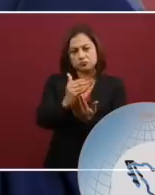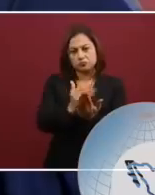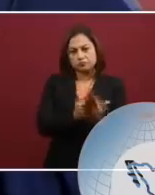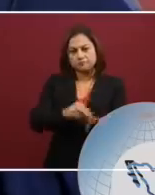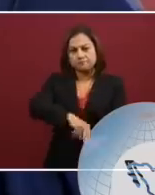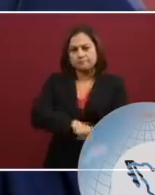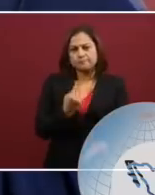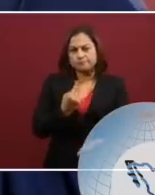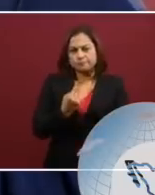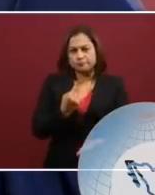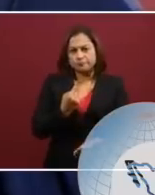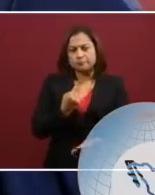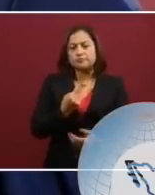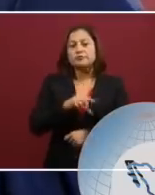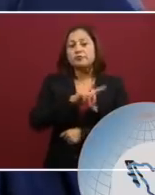enviar,